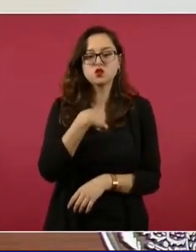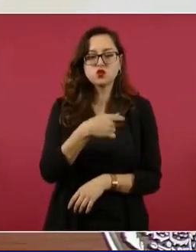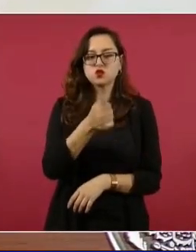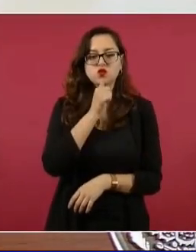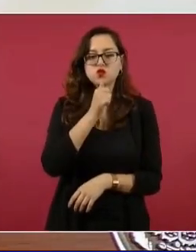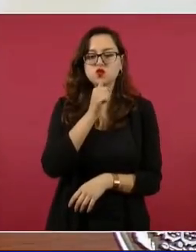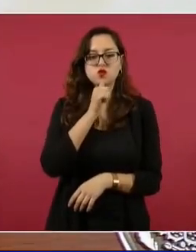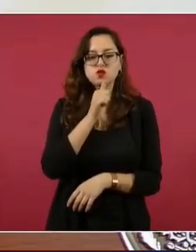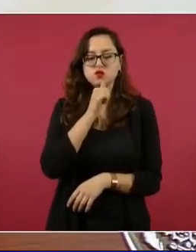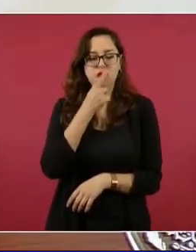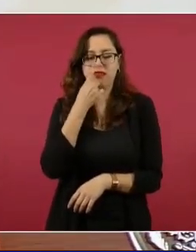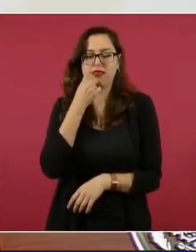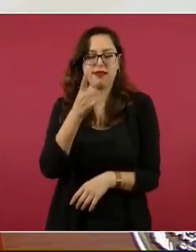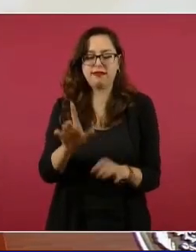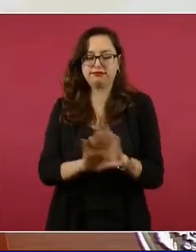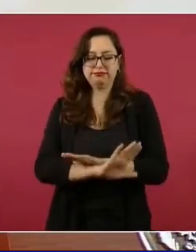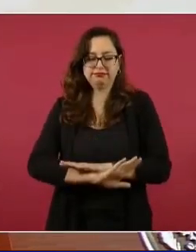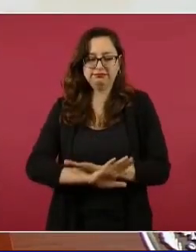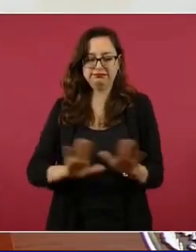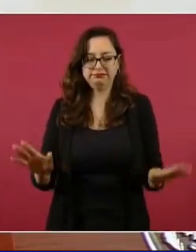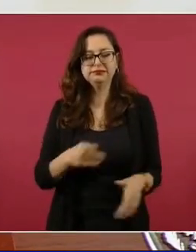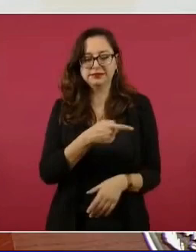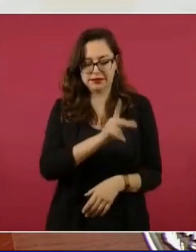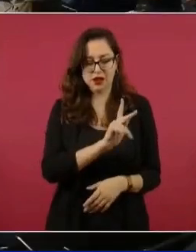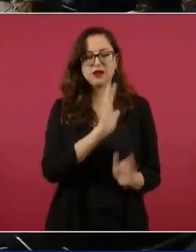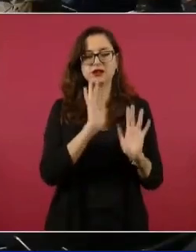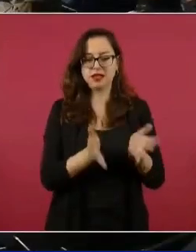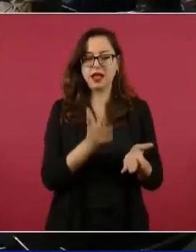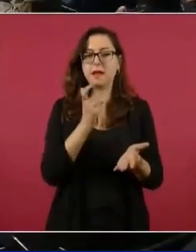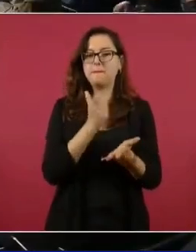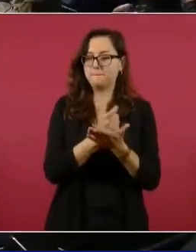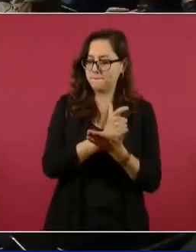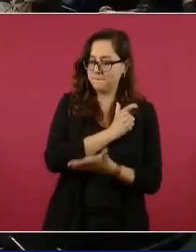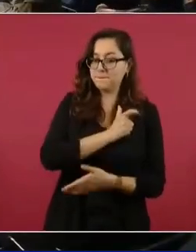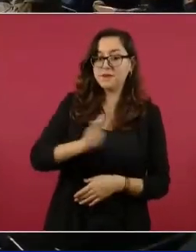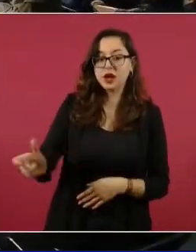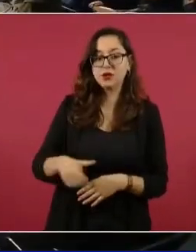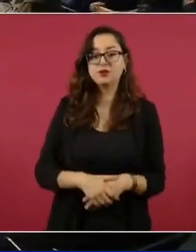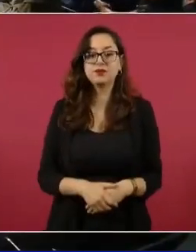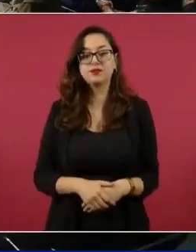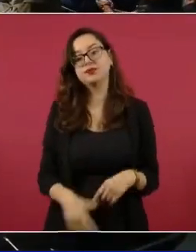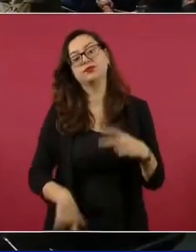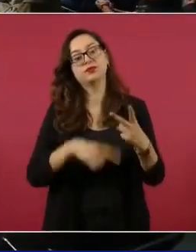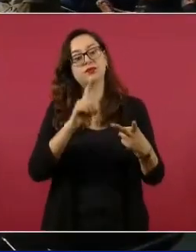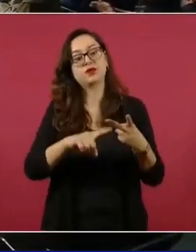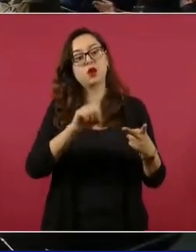eso les molesta. Y luego los que se sienten fifís,